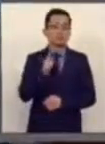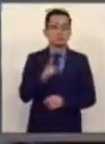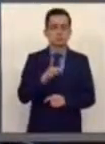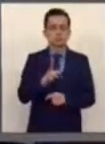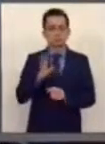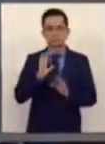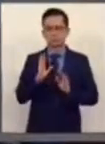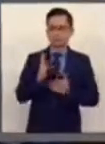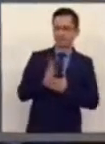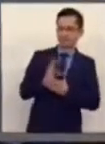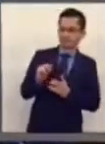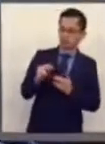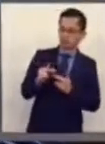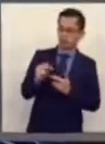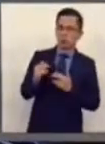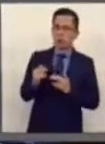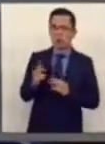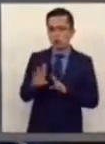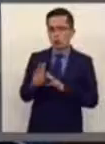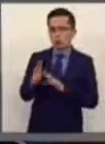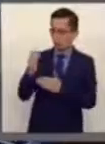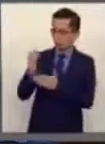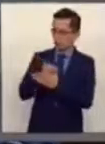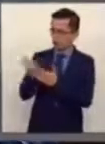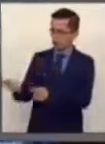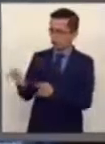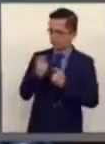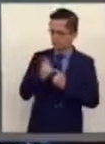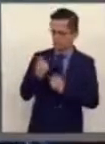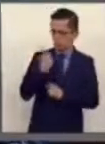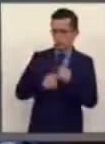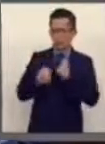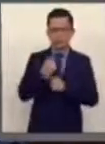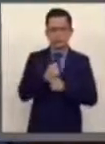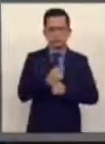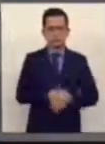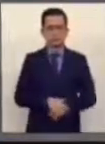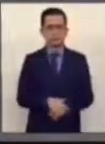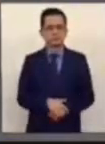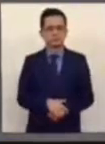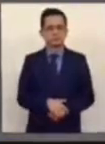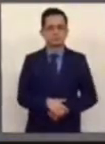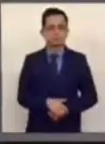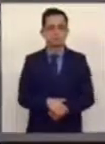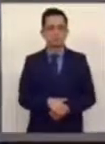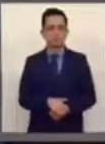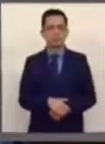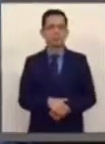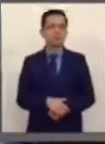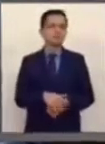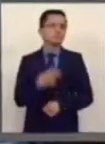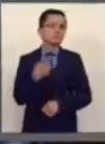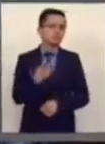alguna contratación un año antes. Esto, queremos señalar,